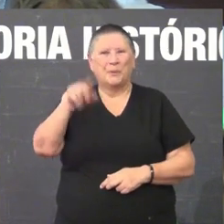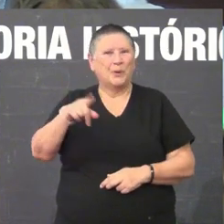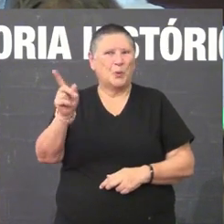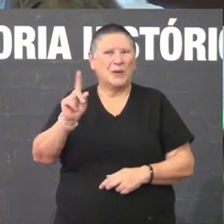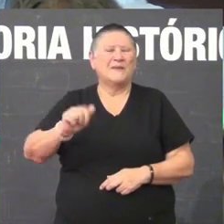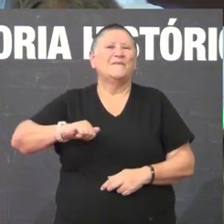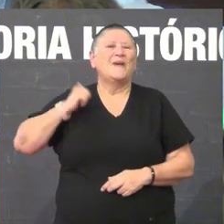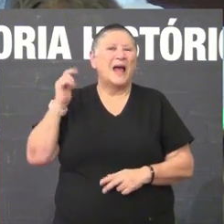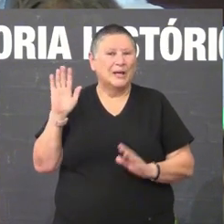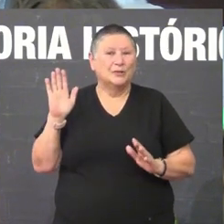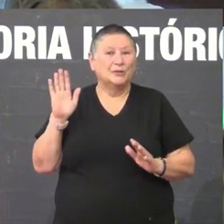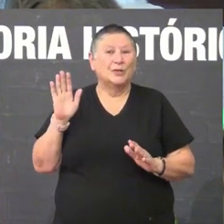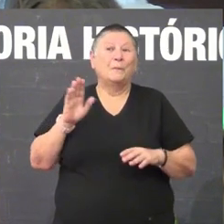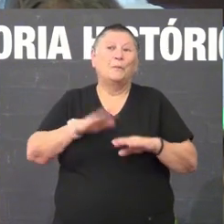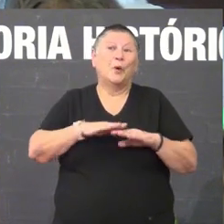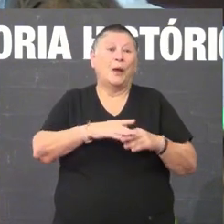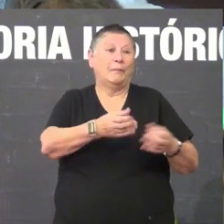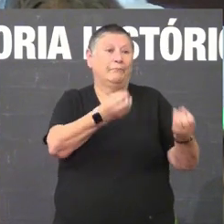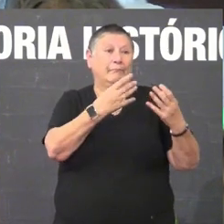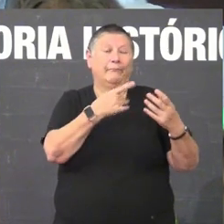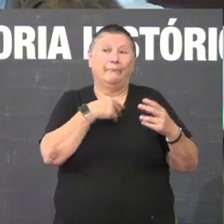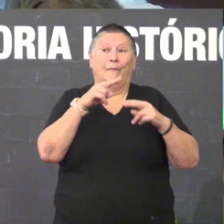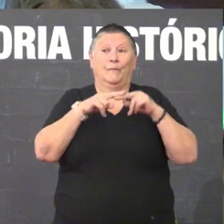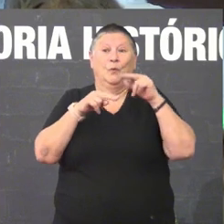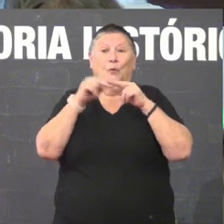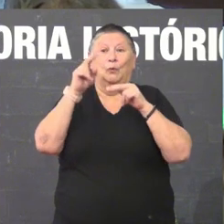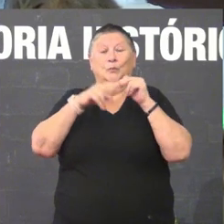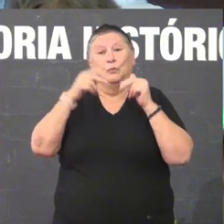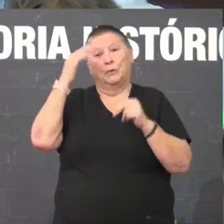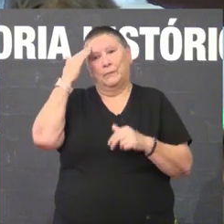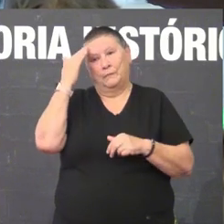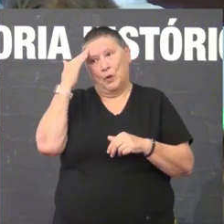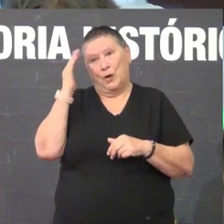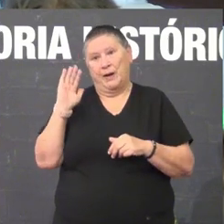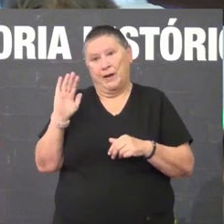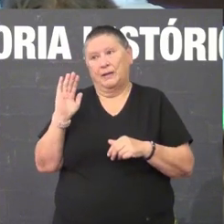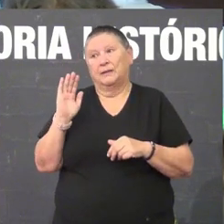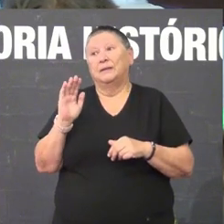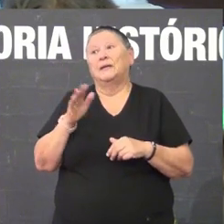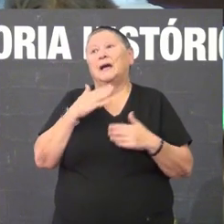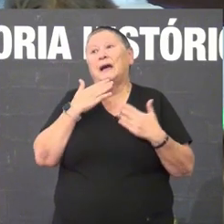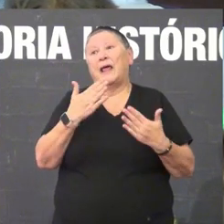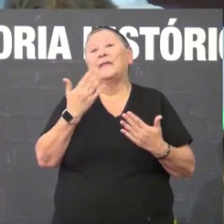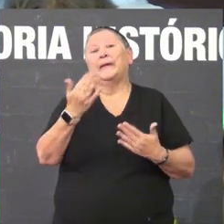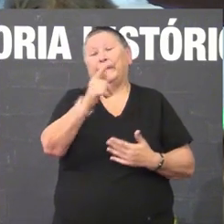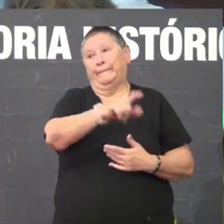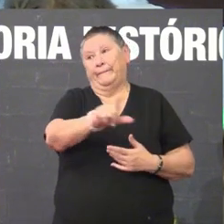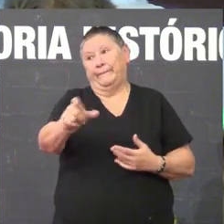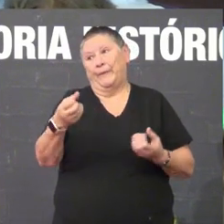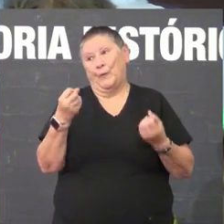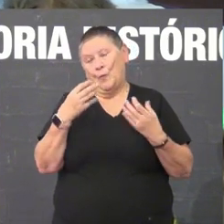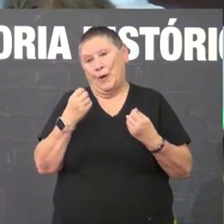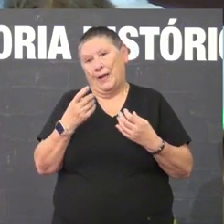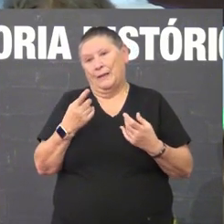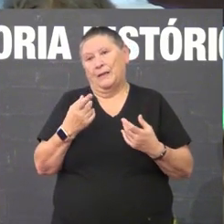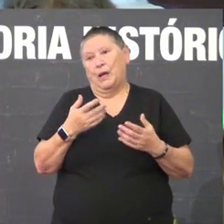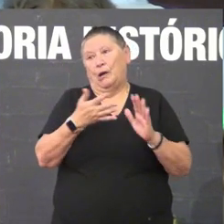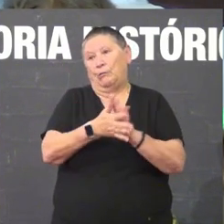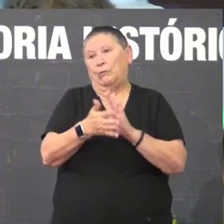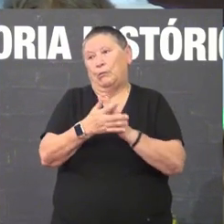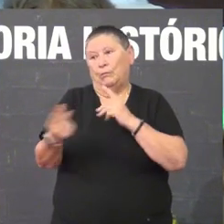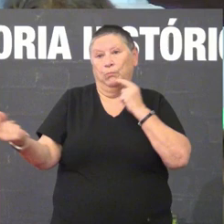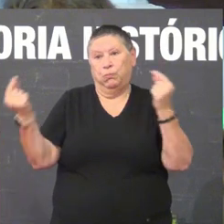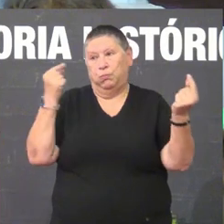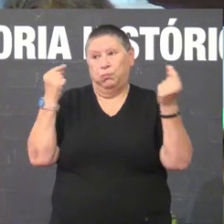eso pero construyes un recuerdo justamente en base a todo lo que a todo el relato y toda la narrativa que uno